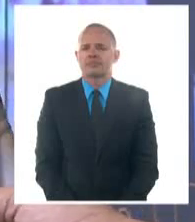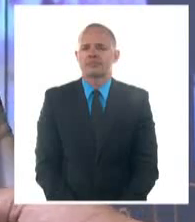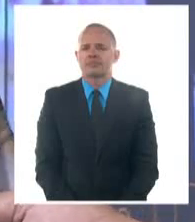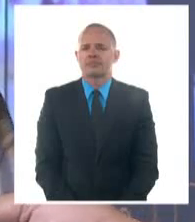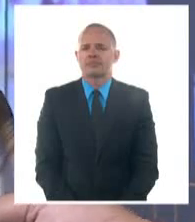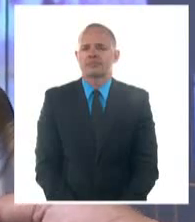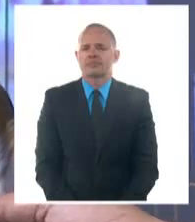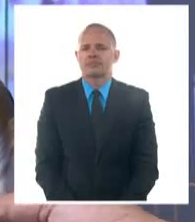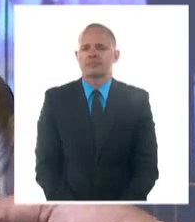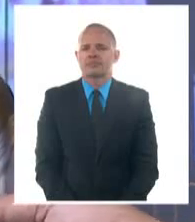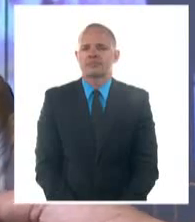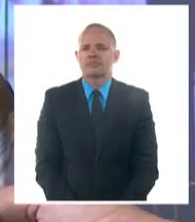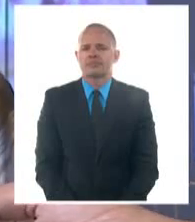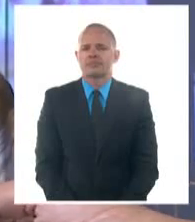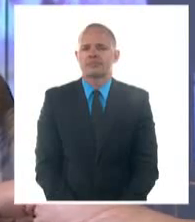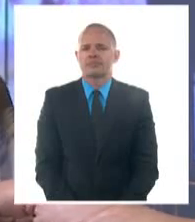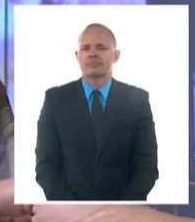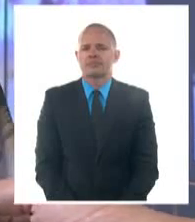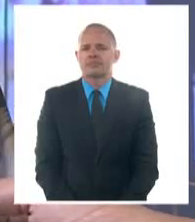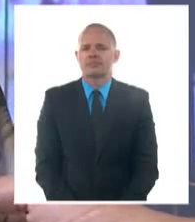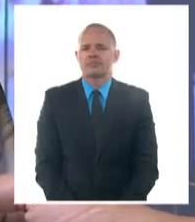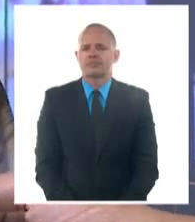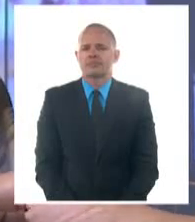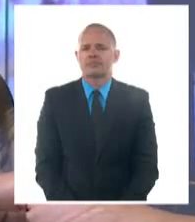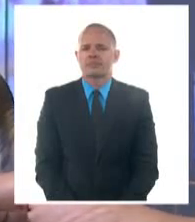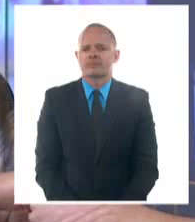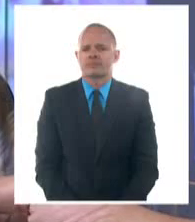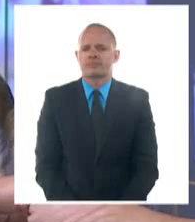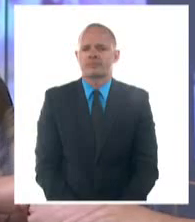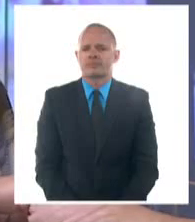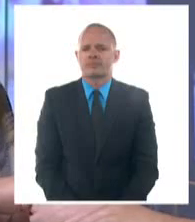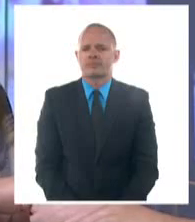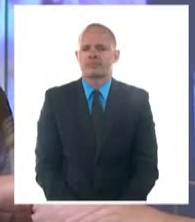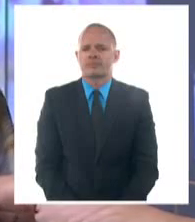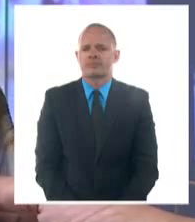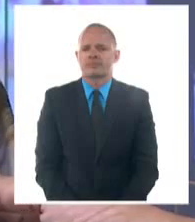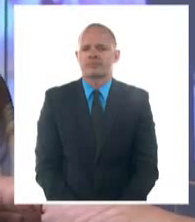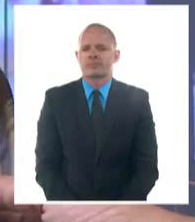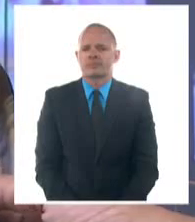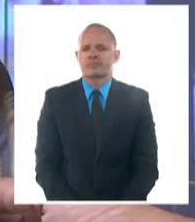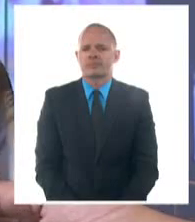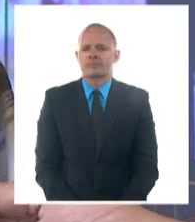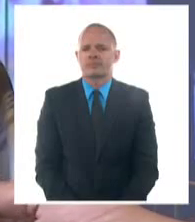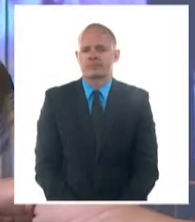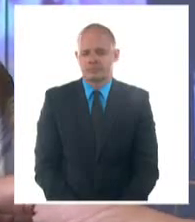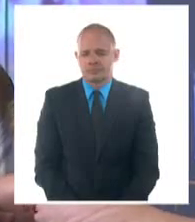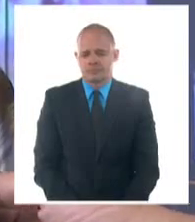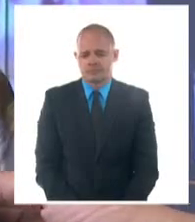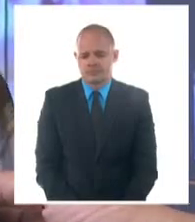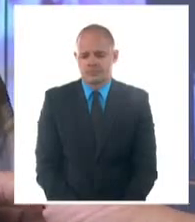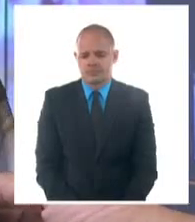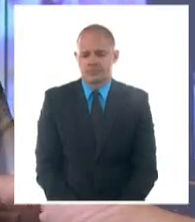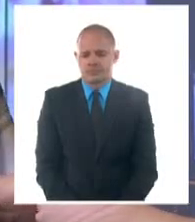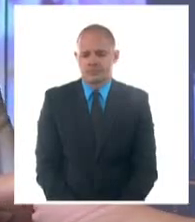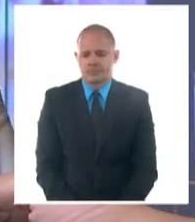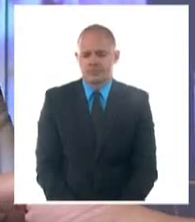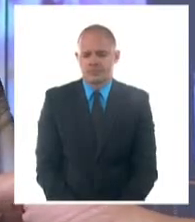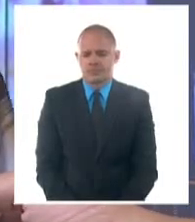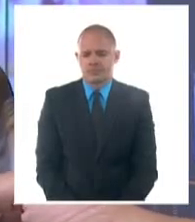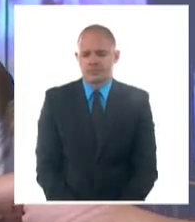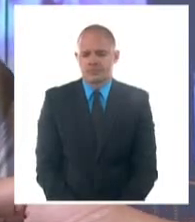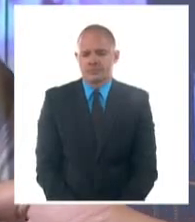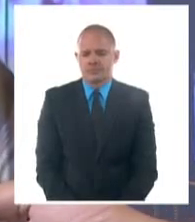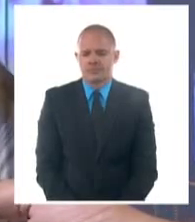indisponibilidades por combustible, un incremento de las indisponibilidades por combustible, por falta de combustible en la generación distribuida, y también en la generación